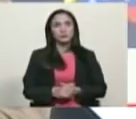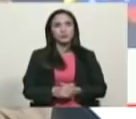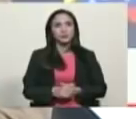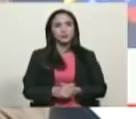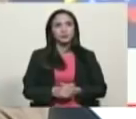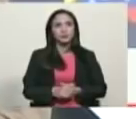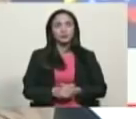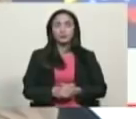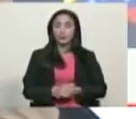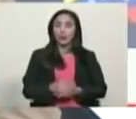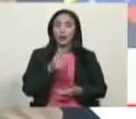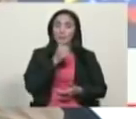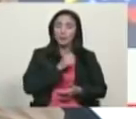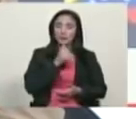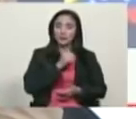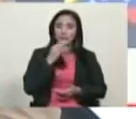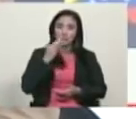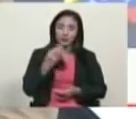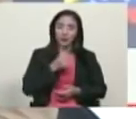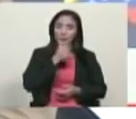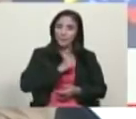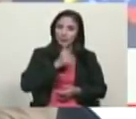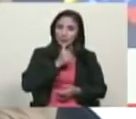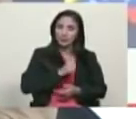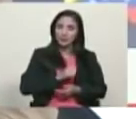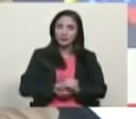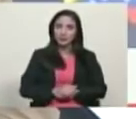Quien tenga la paciencia para...